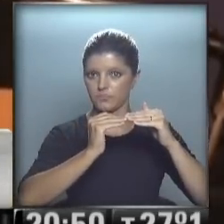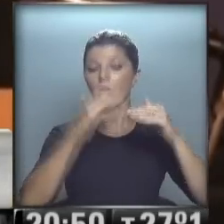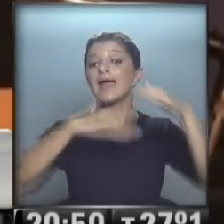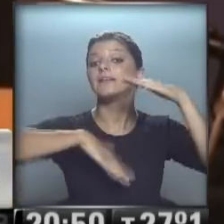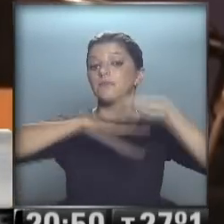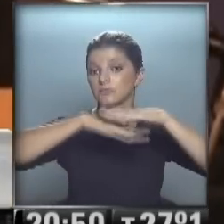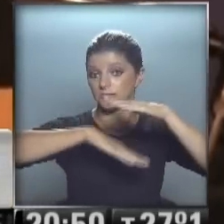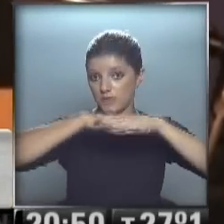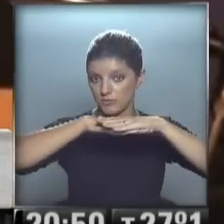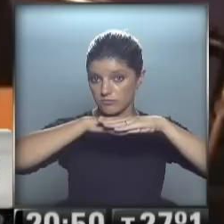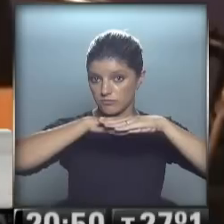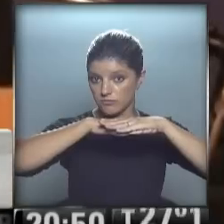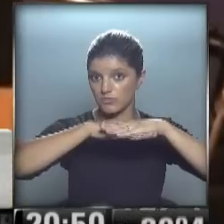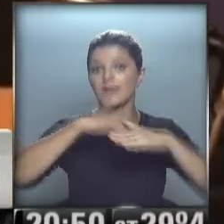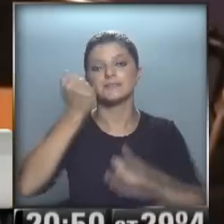techo del